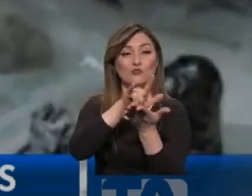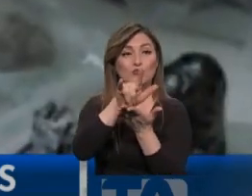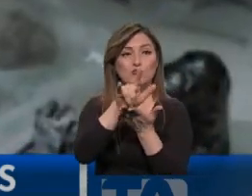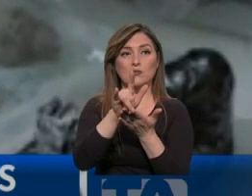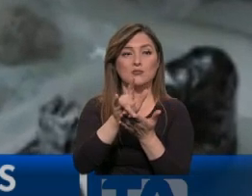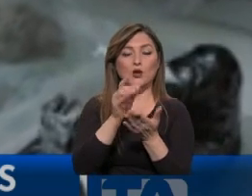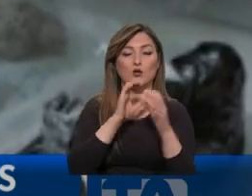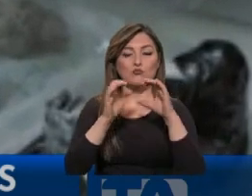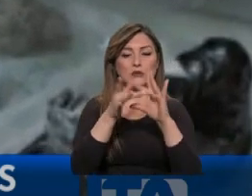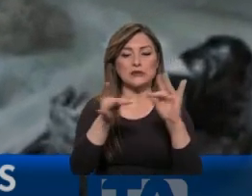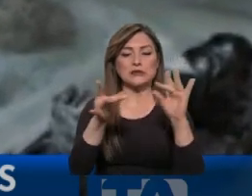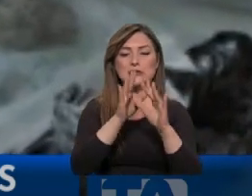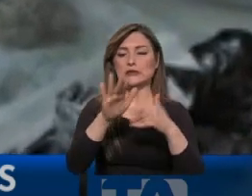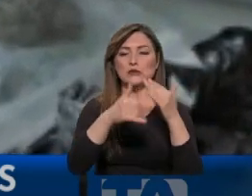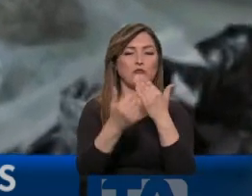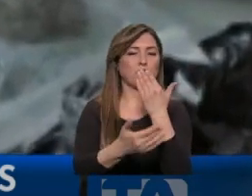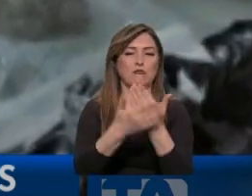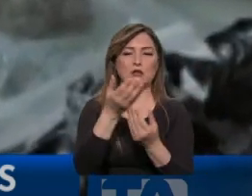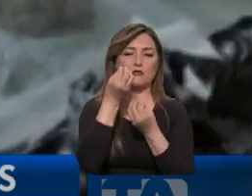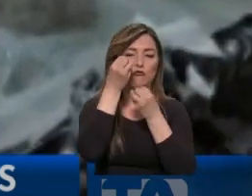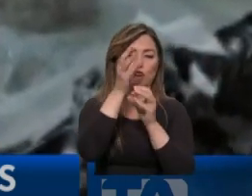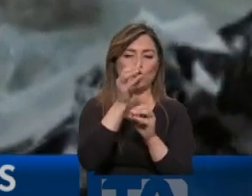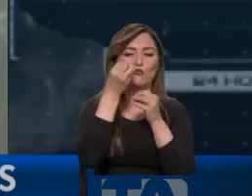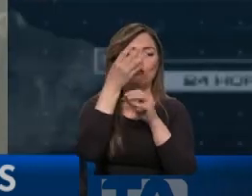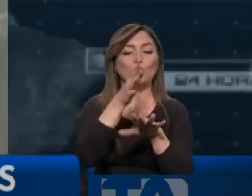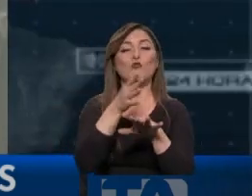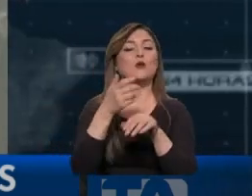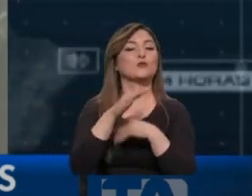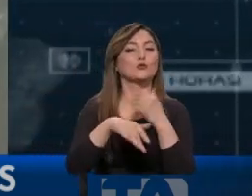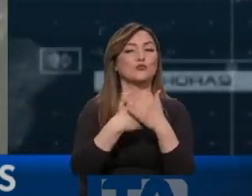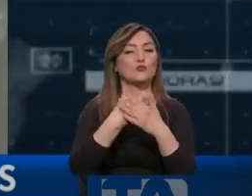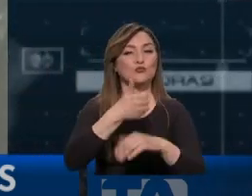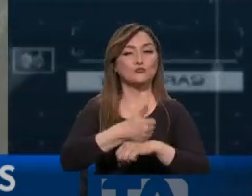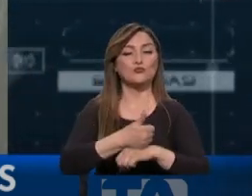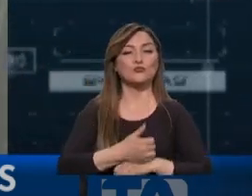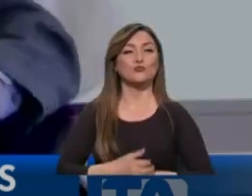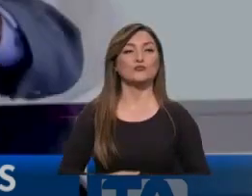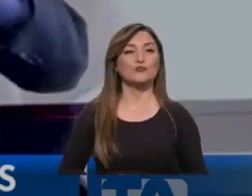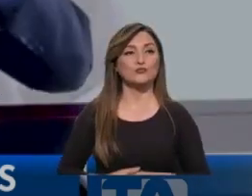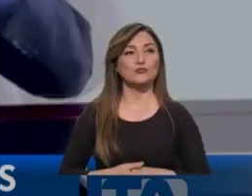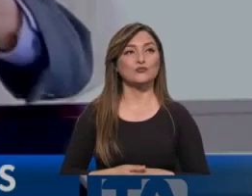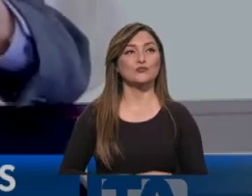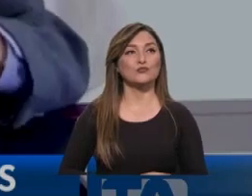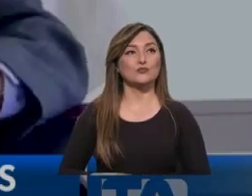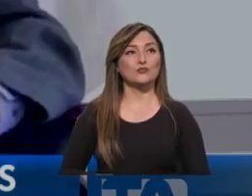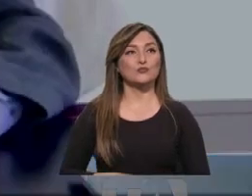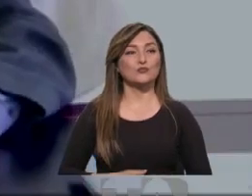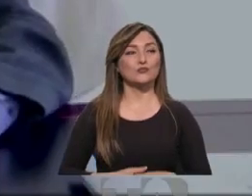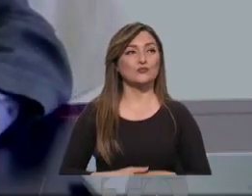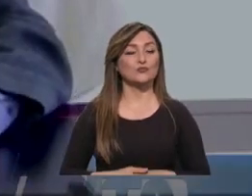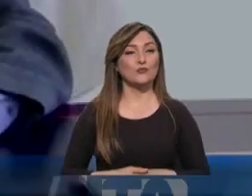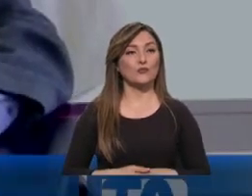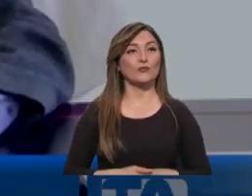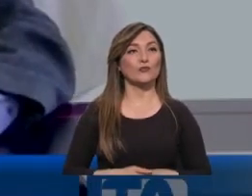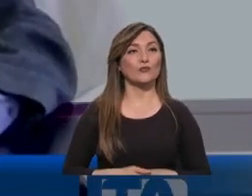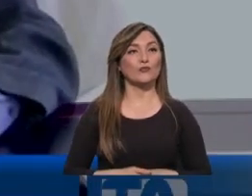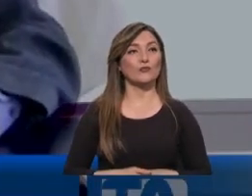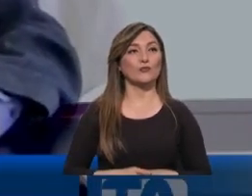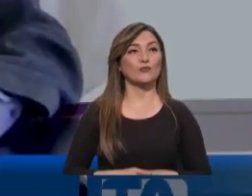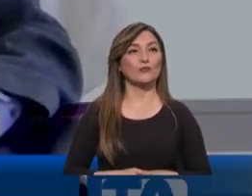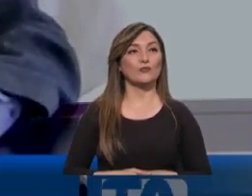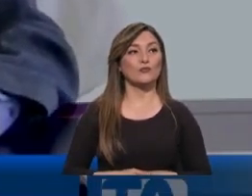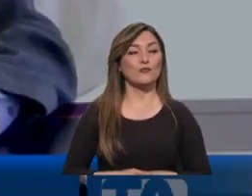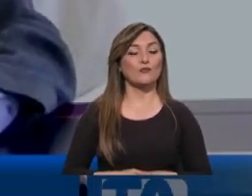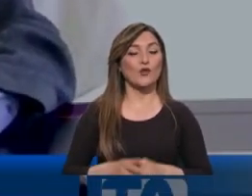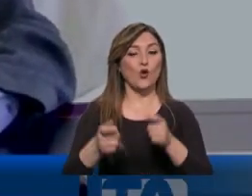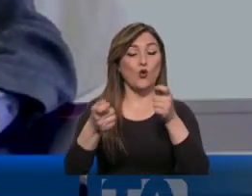las facilidades necesarias para cooperar con las autoridades. Los controles establecidos